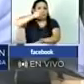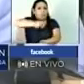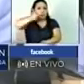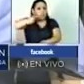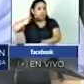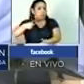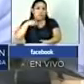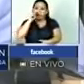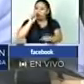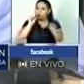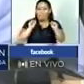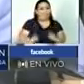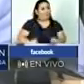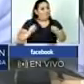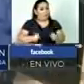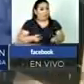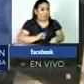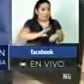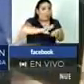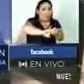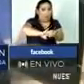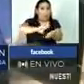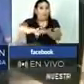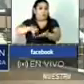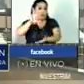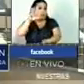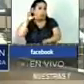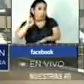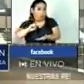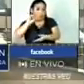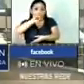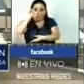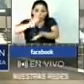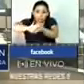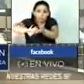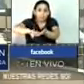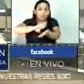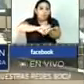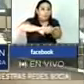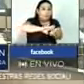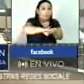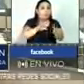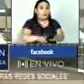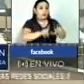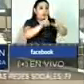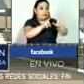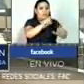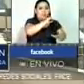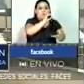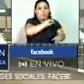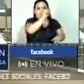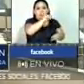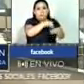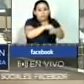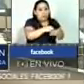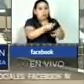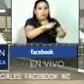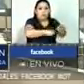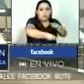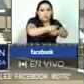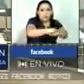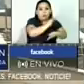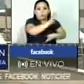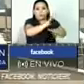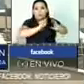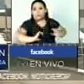que es imposible devolver un 50% de saldo de una cuenta en la que el 60% de la cotización está invertido en certificado del